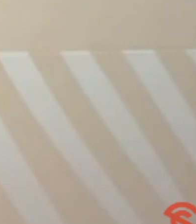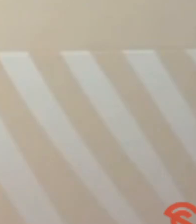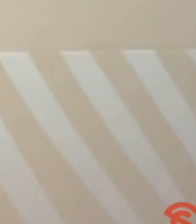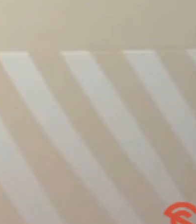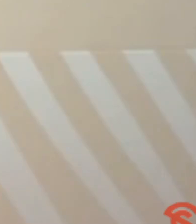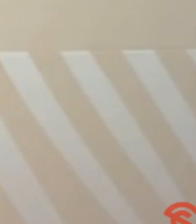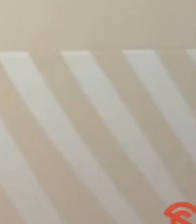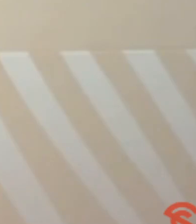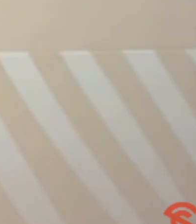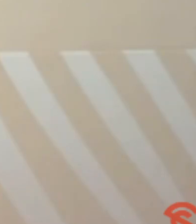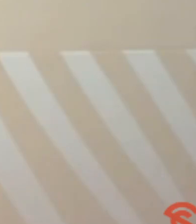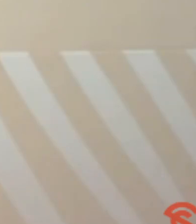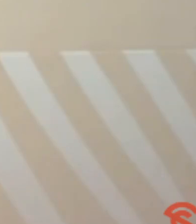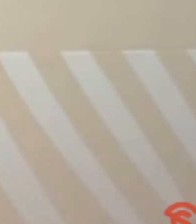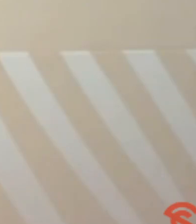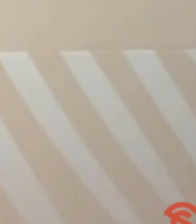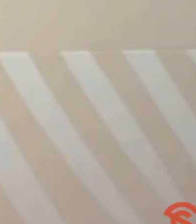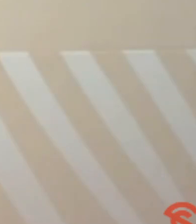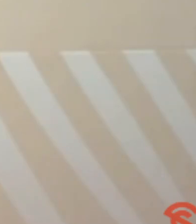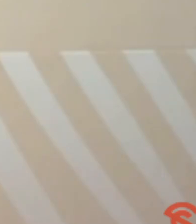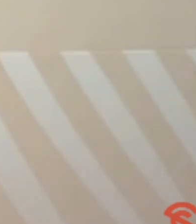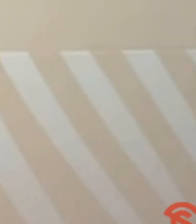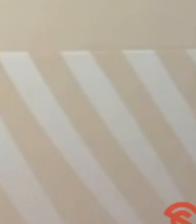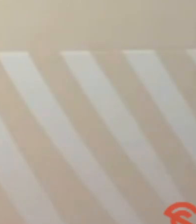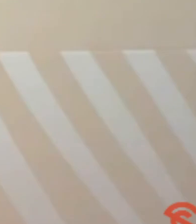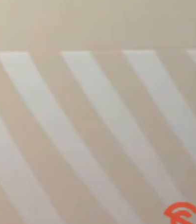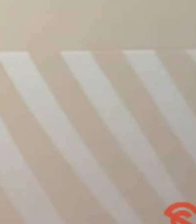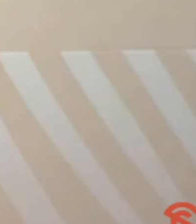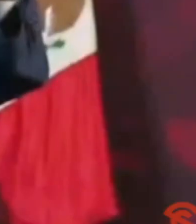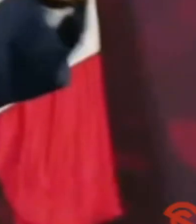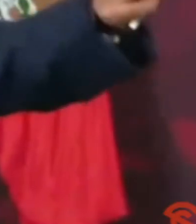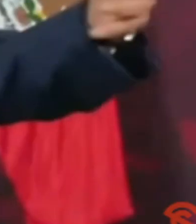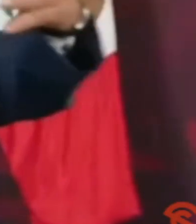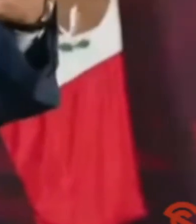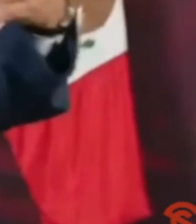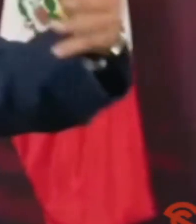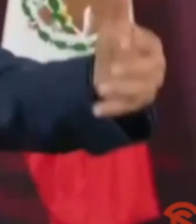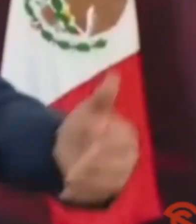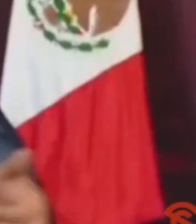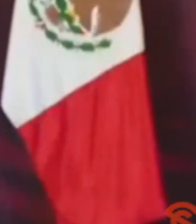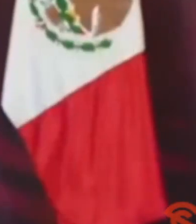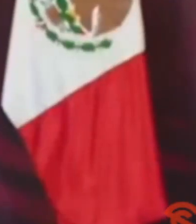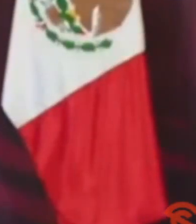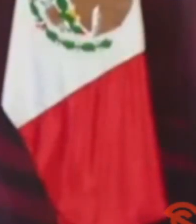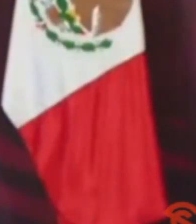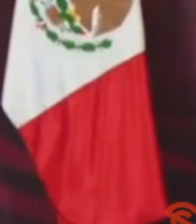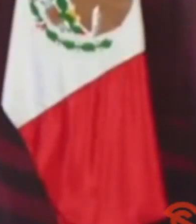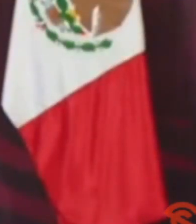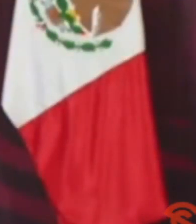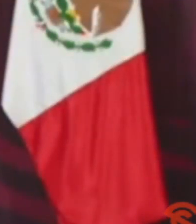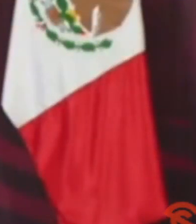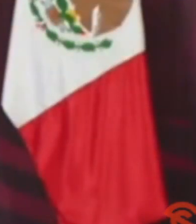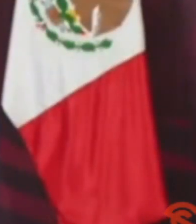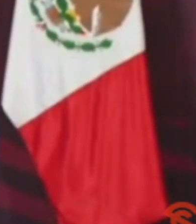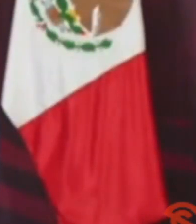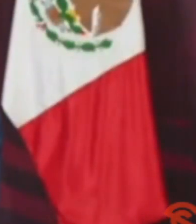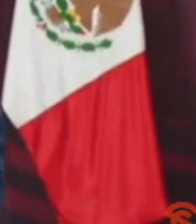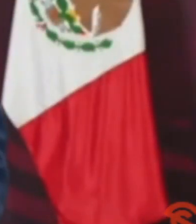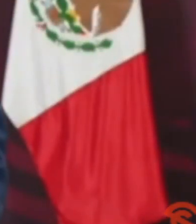aunque eran muy pequeñitas, se volvieron grandes centros